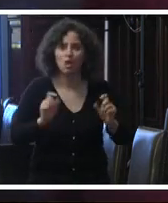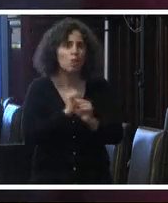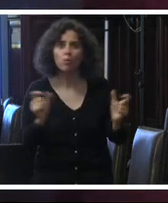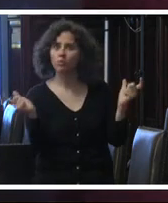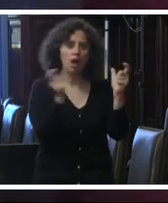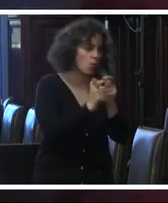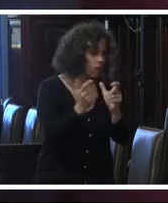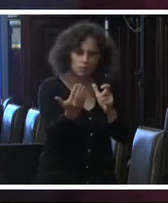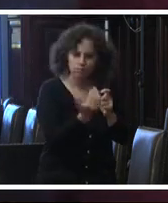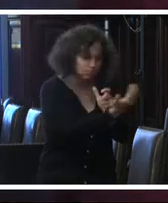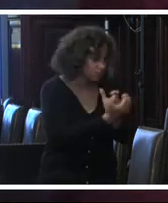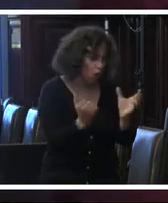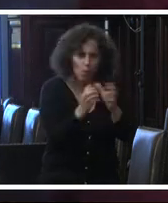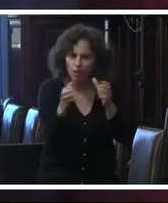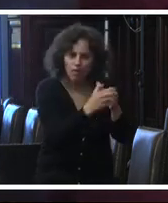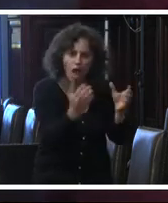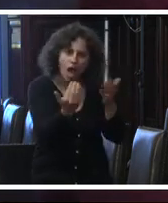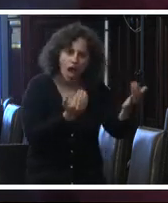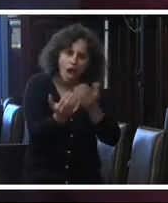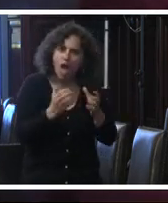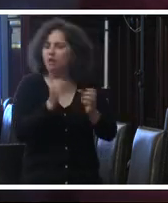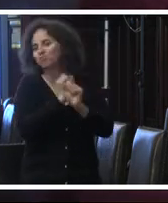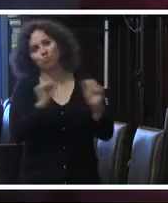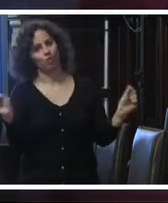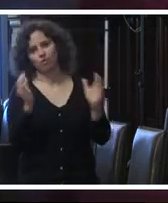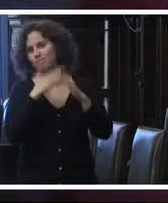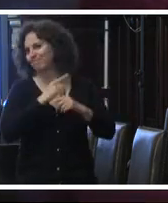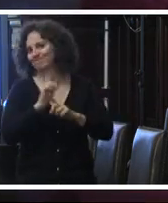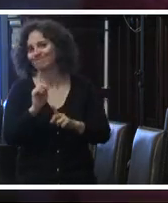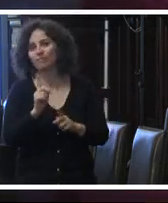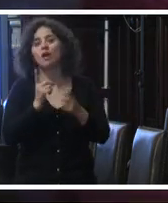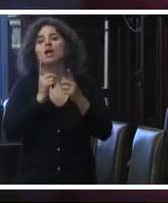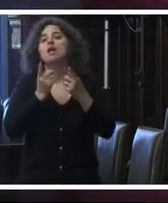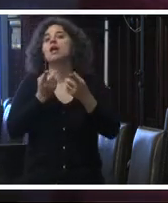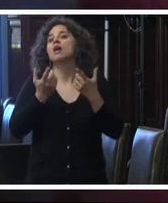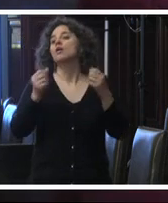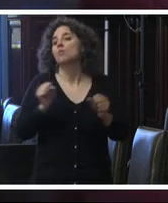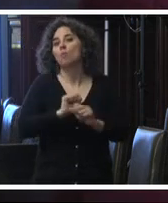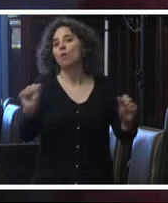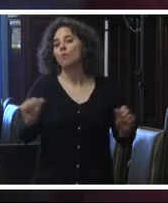reunirnos con nuestras comunidades como antes lo hacíamos. No podemos reunirnos,